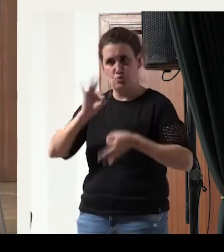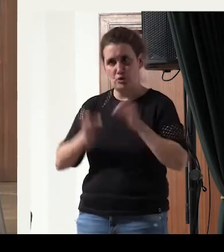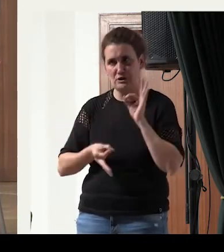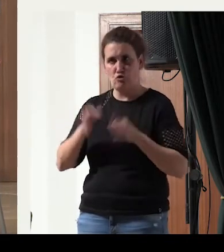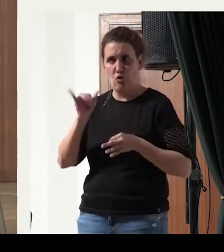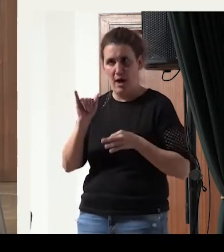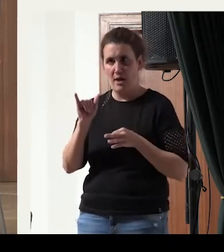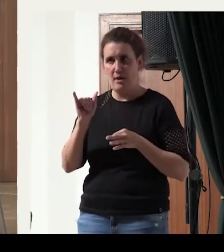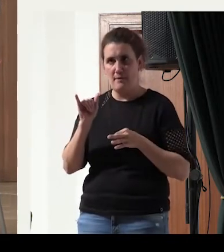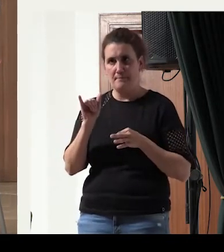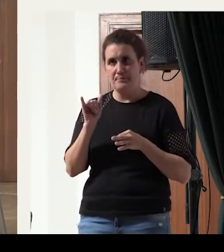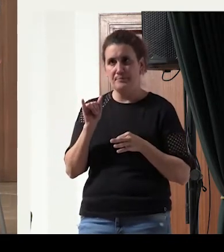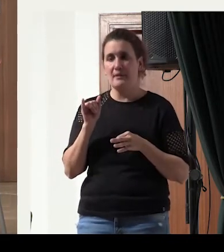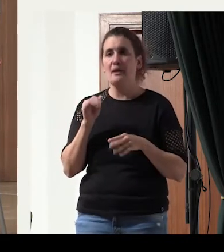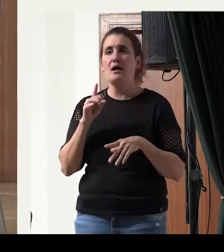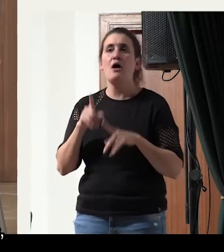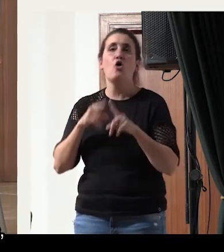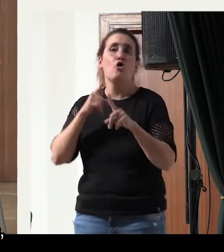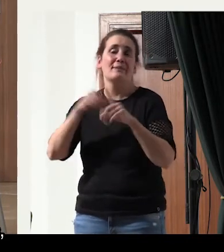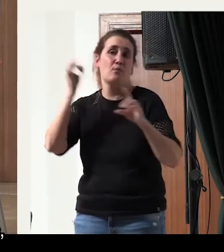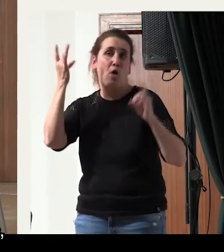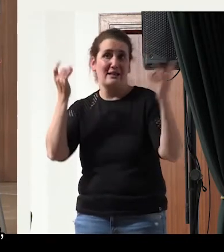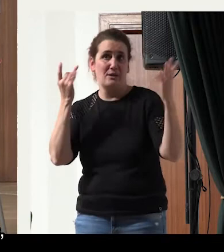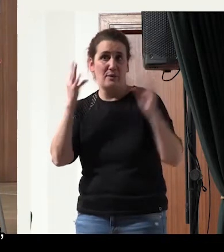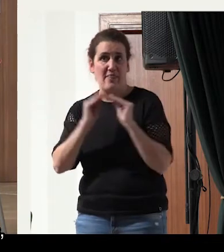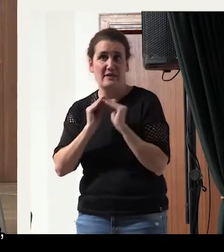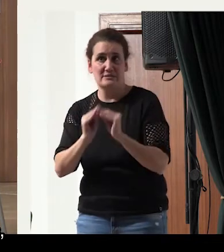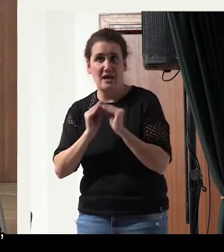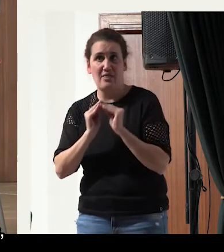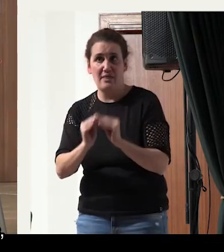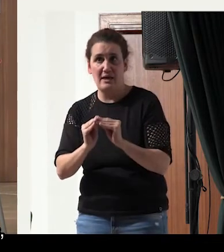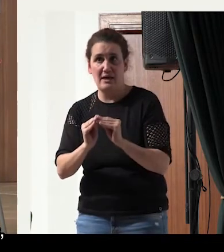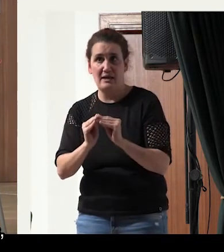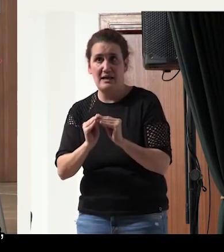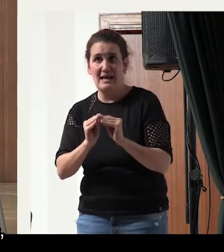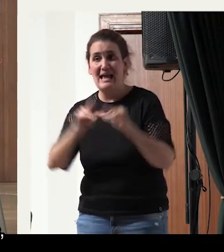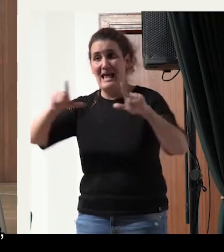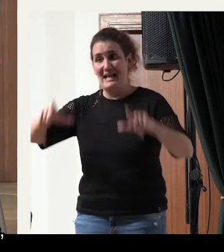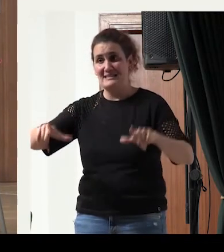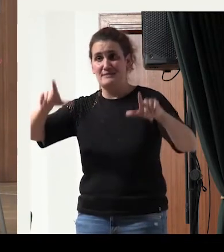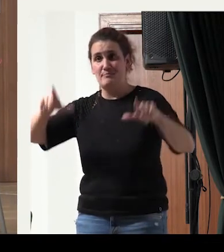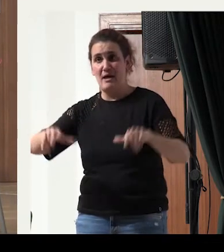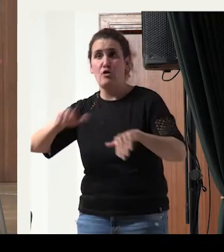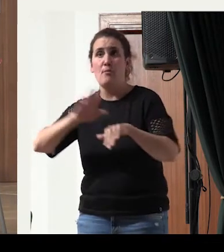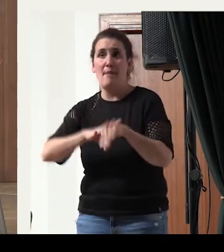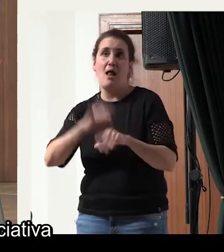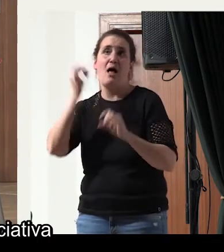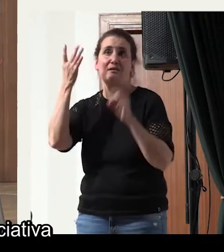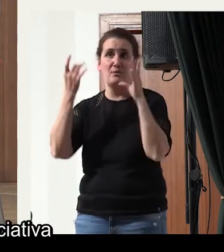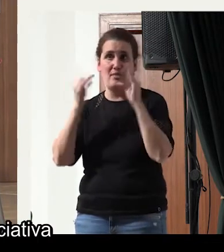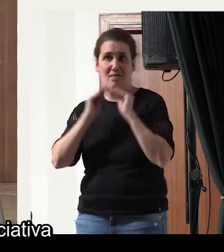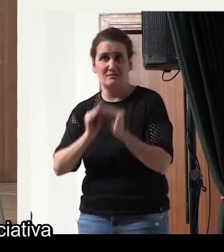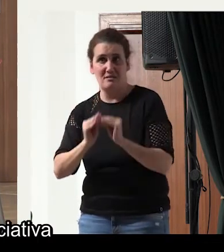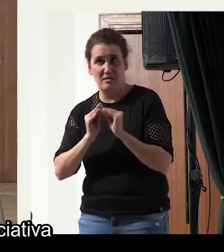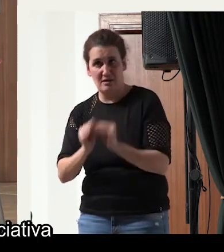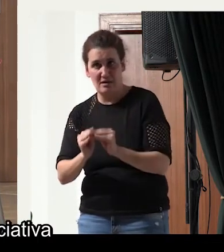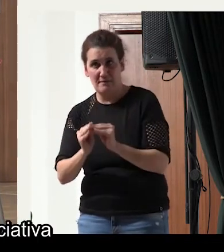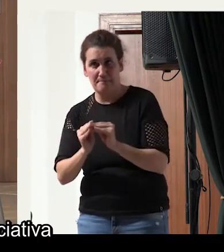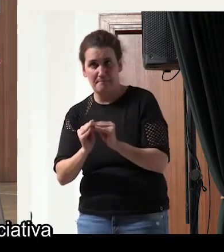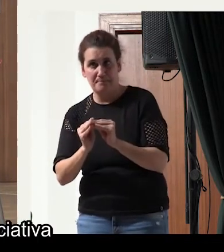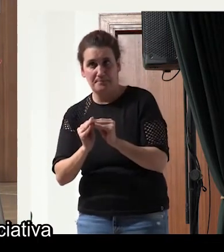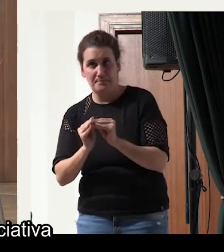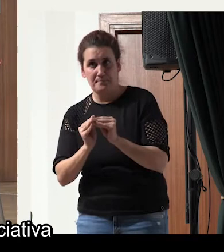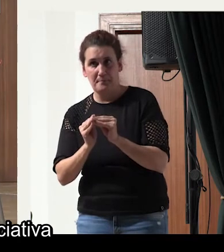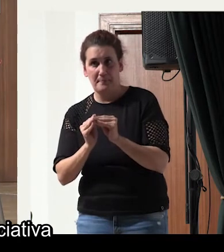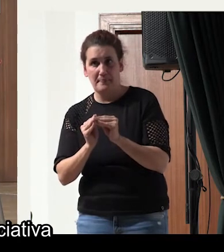para hacer actividades, tendrá un espacio para realizar las actividades. Las